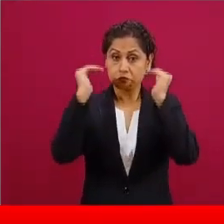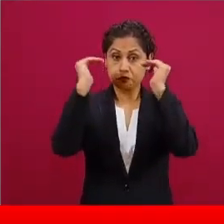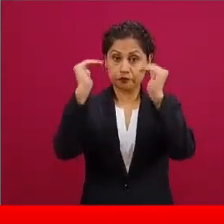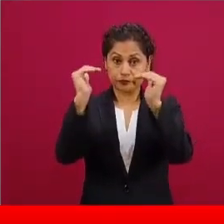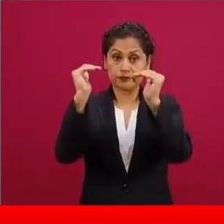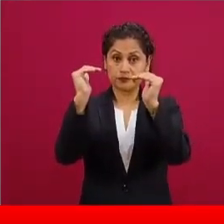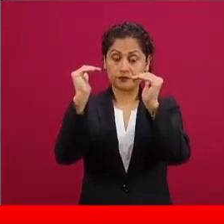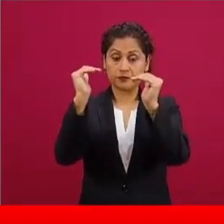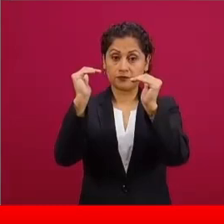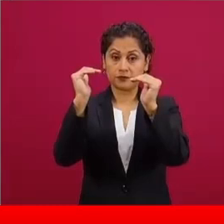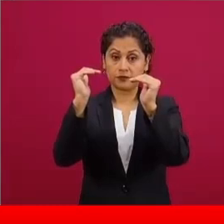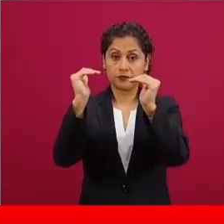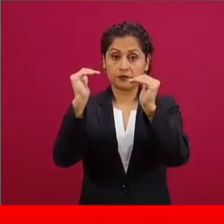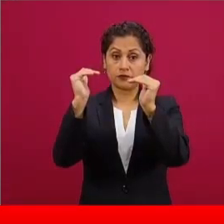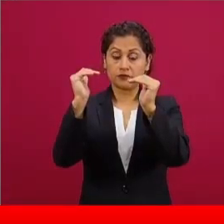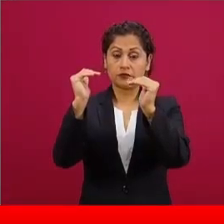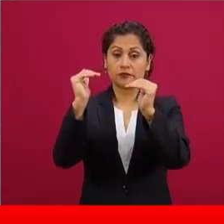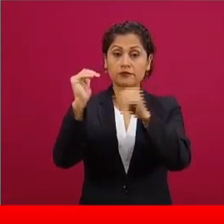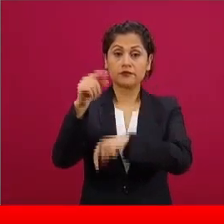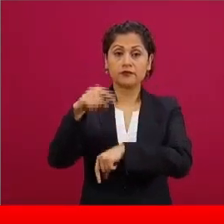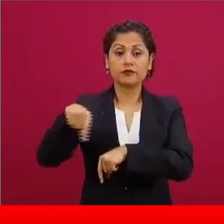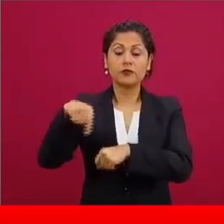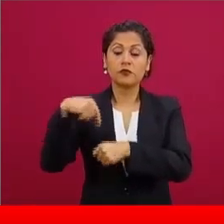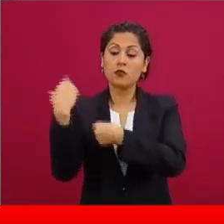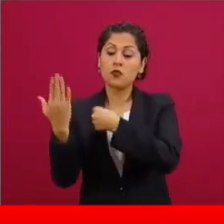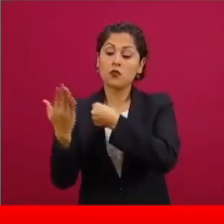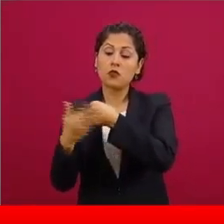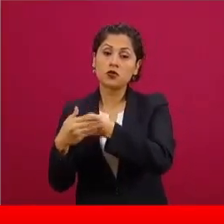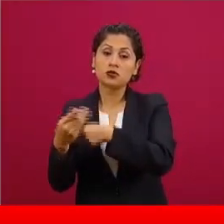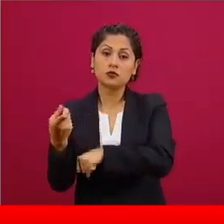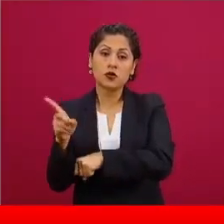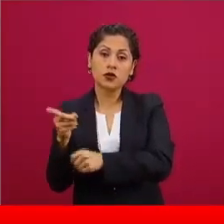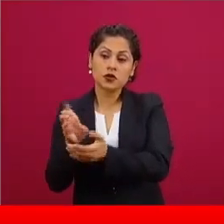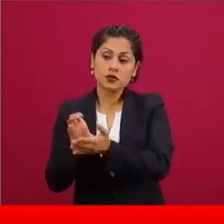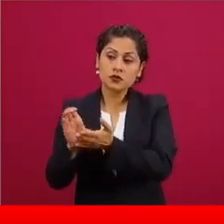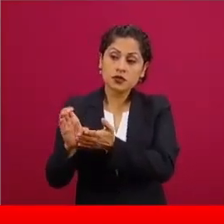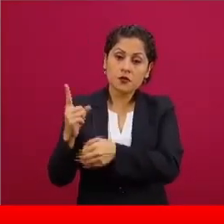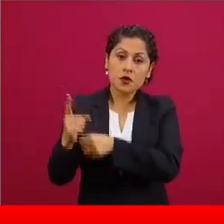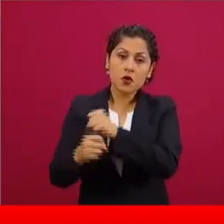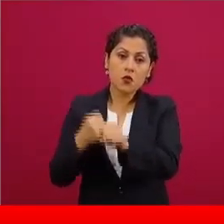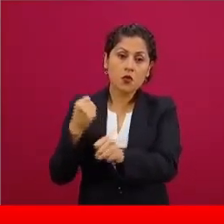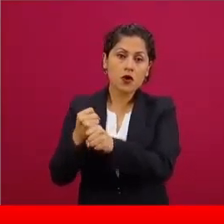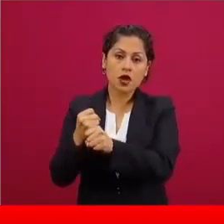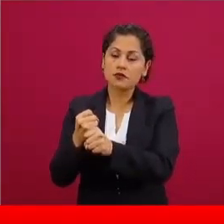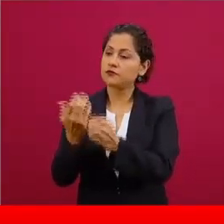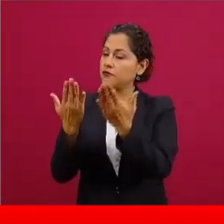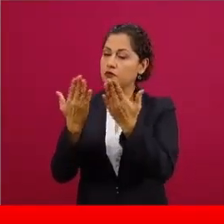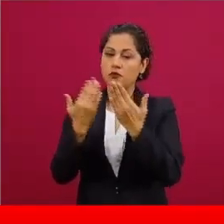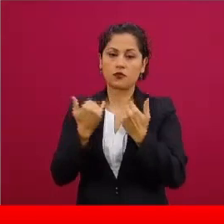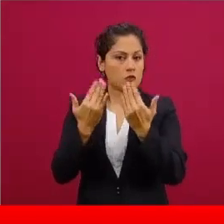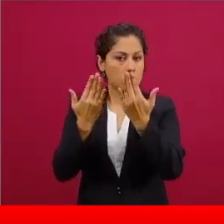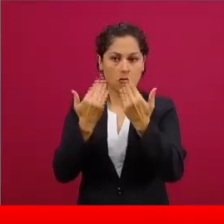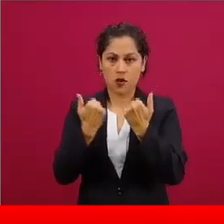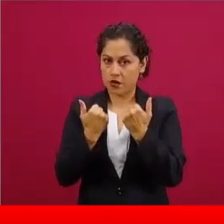no tendrán aguinaldos y ninguna otra